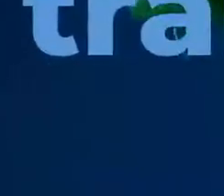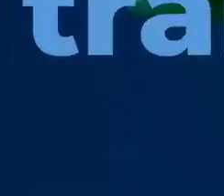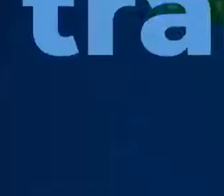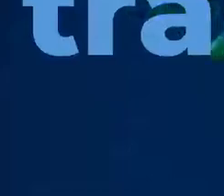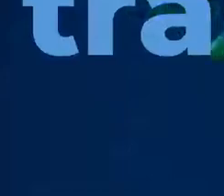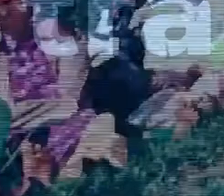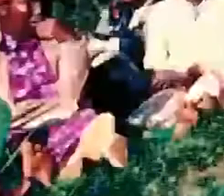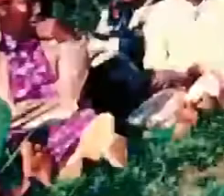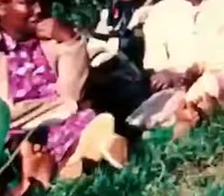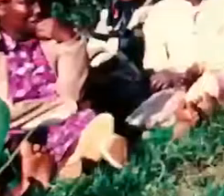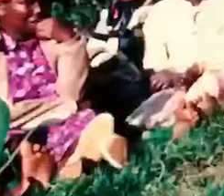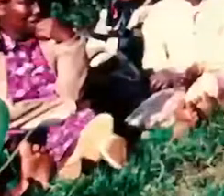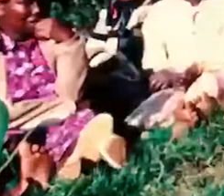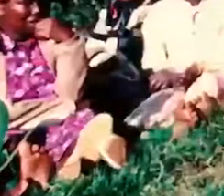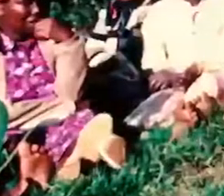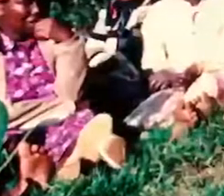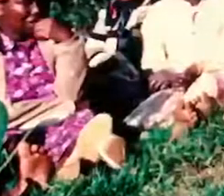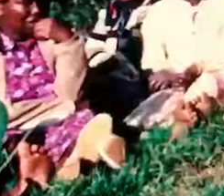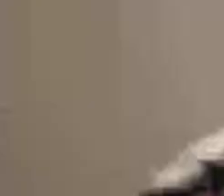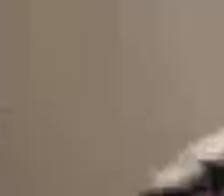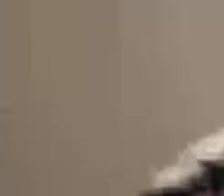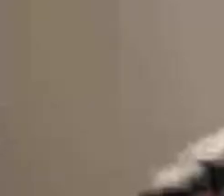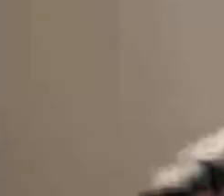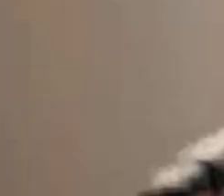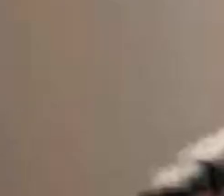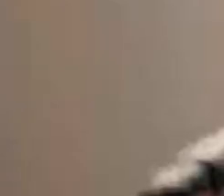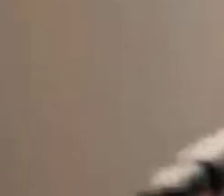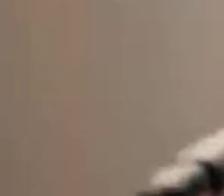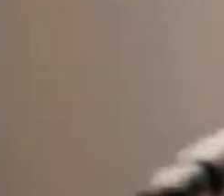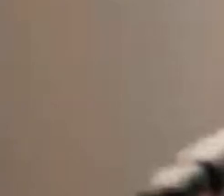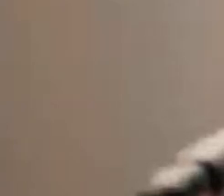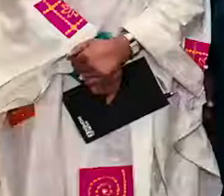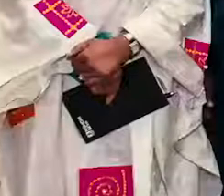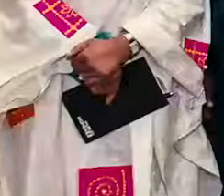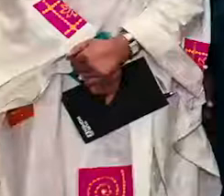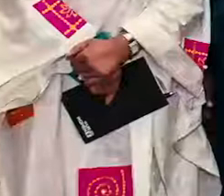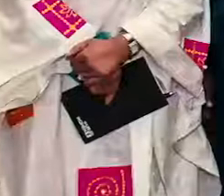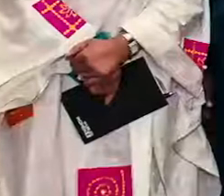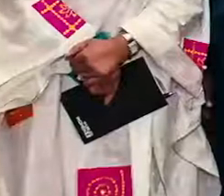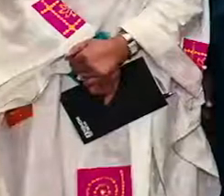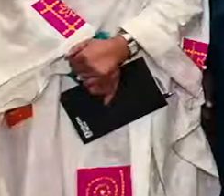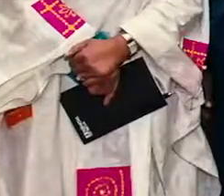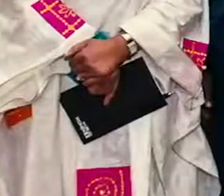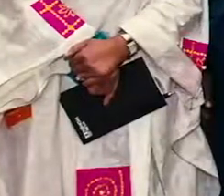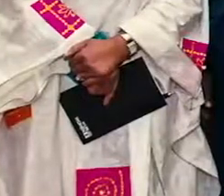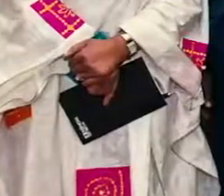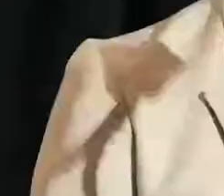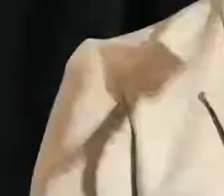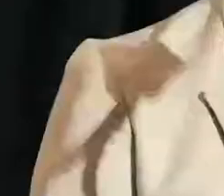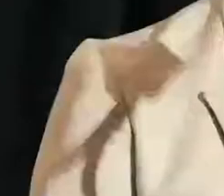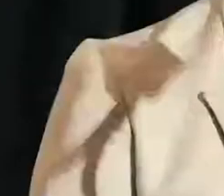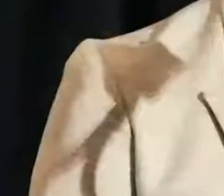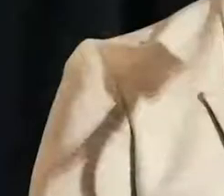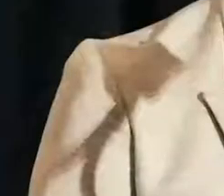transformador. Se ejerce para el beneficio de todas las personas para lograr al fin sociedades igualitarias. El poder